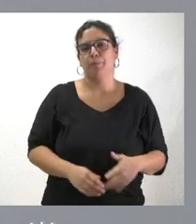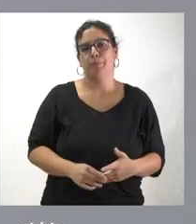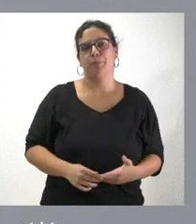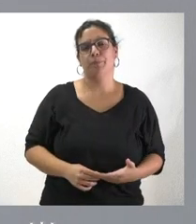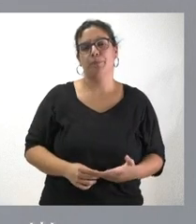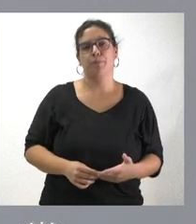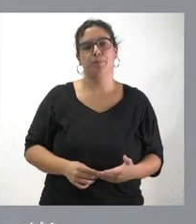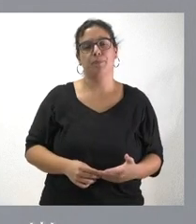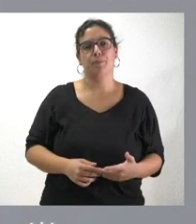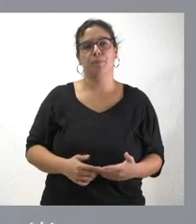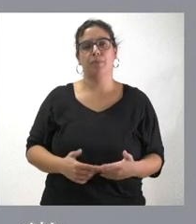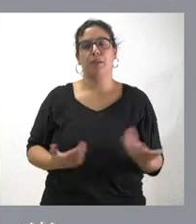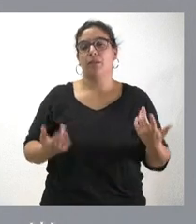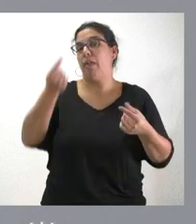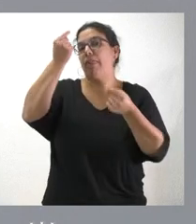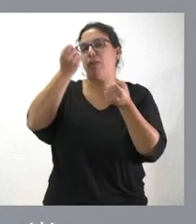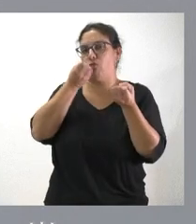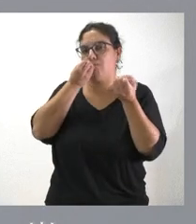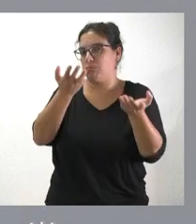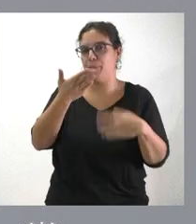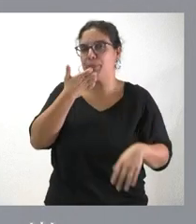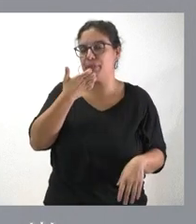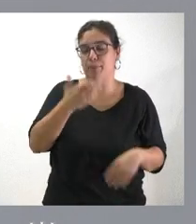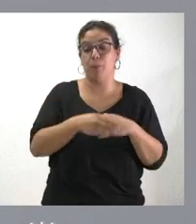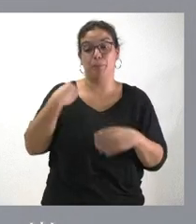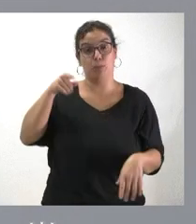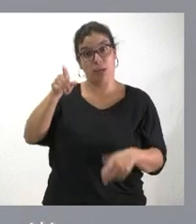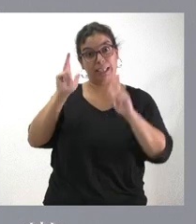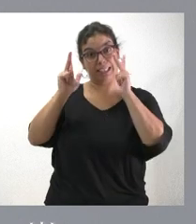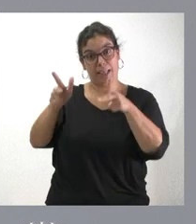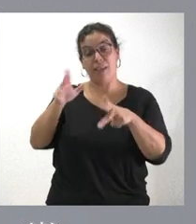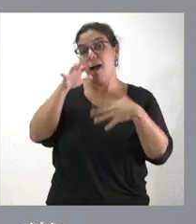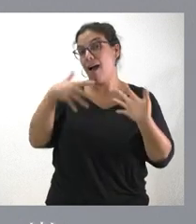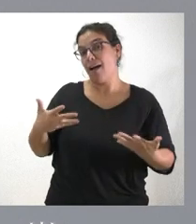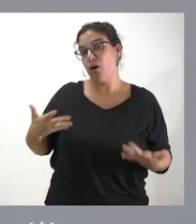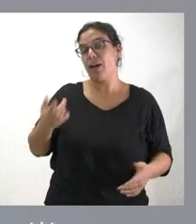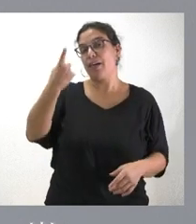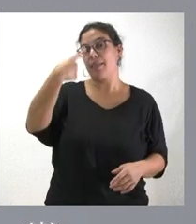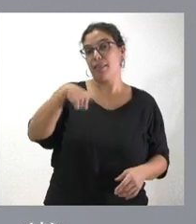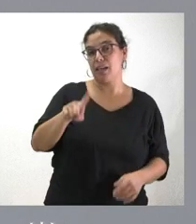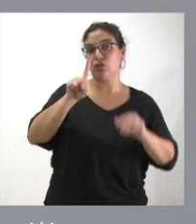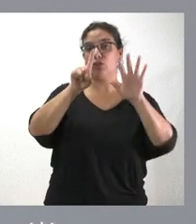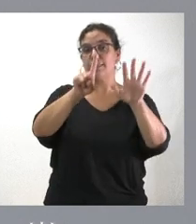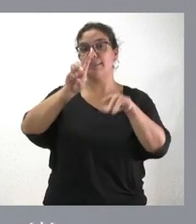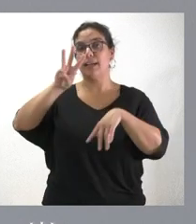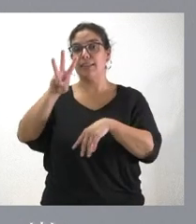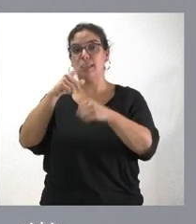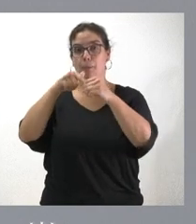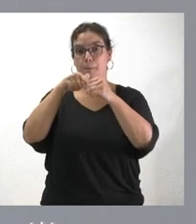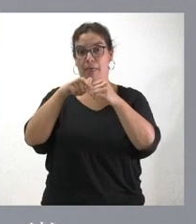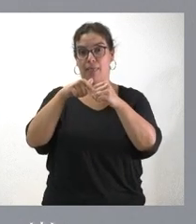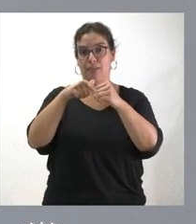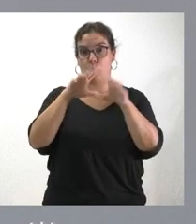Baste dar algún dato. En la residencia de Los Royales en este momento hay 163 plazas ocupadas